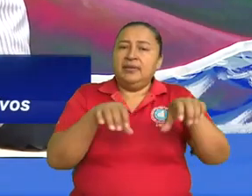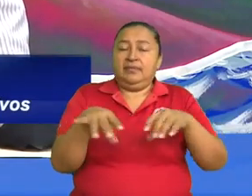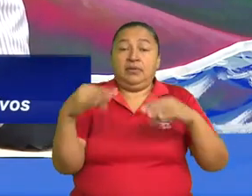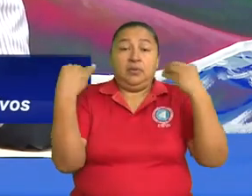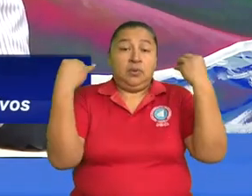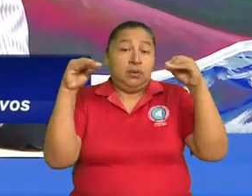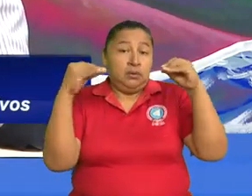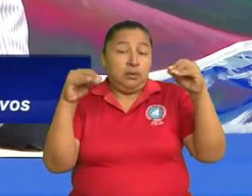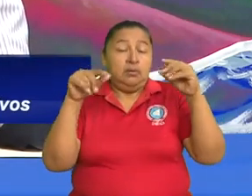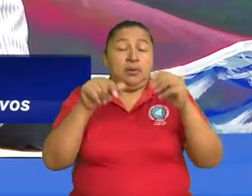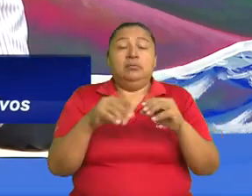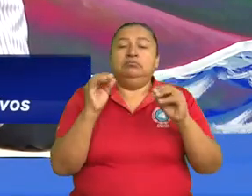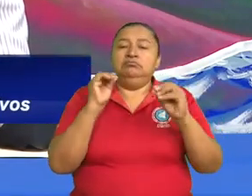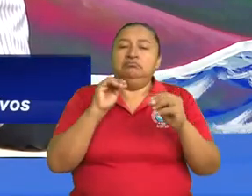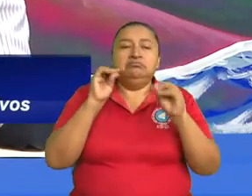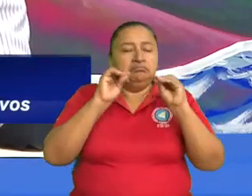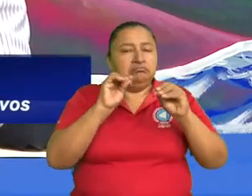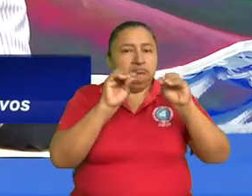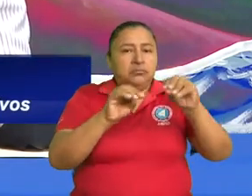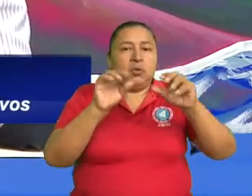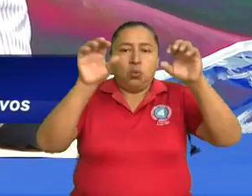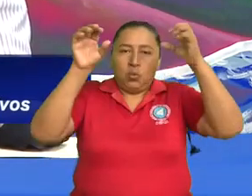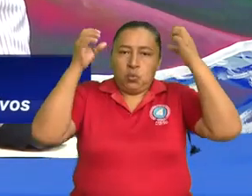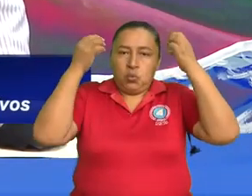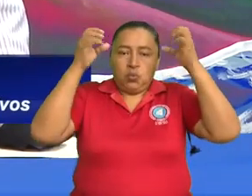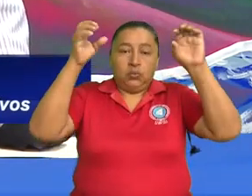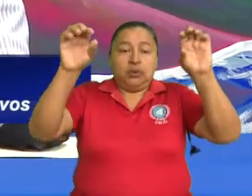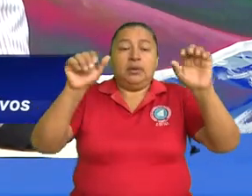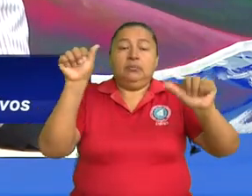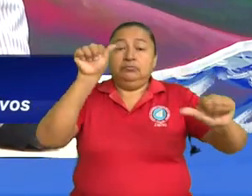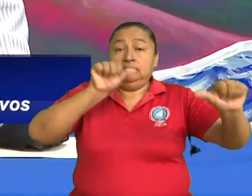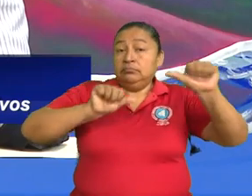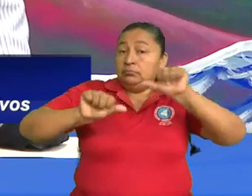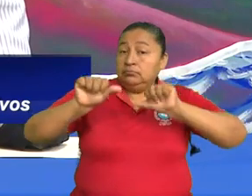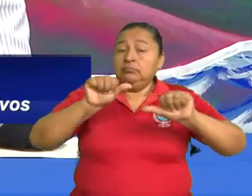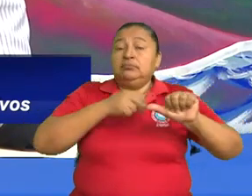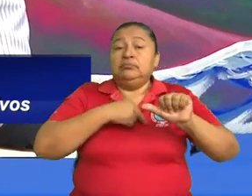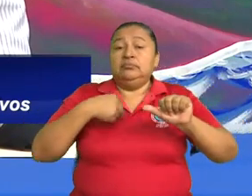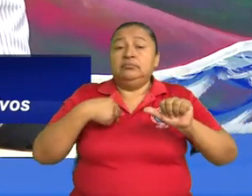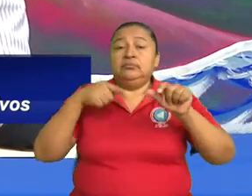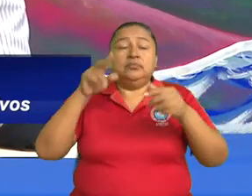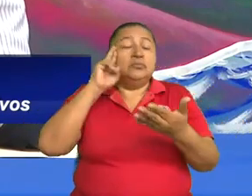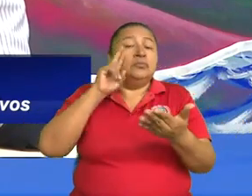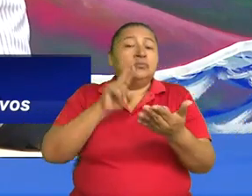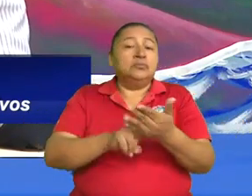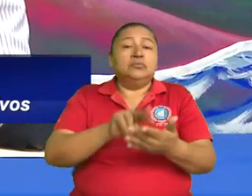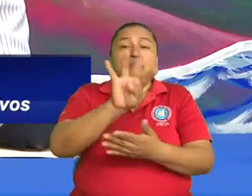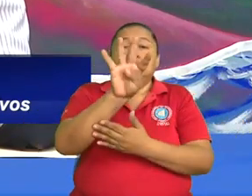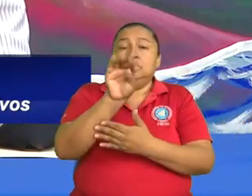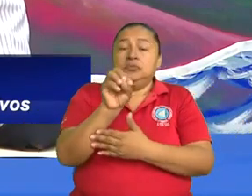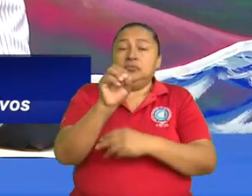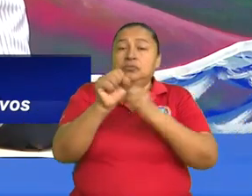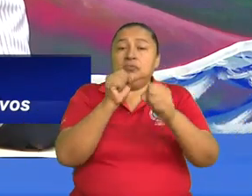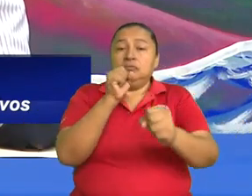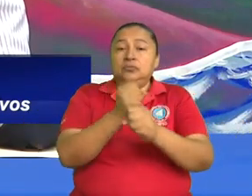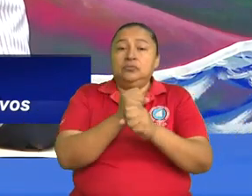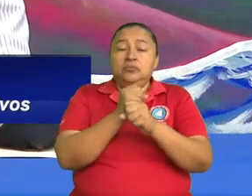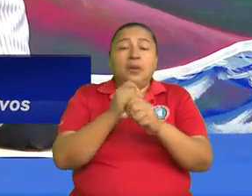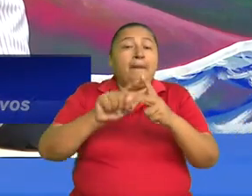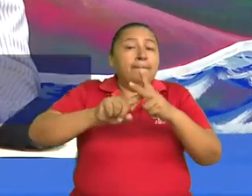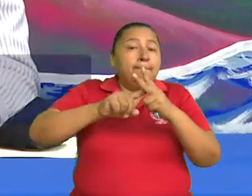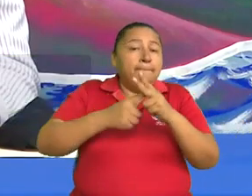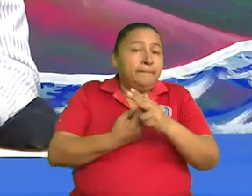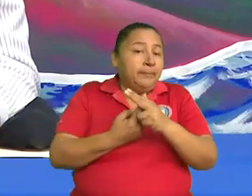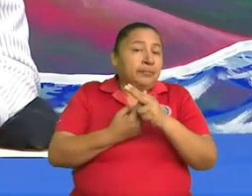educativas, académicas, culturales, artísticas, conmemorando 40 años de haber